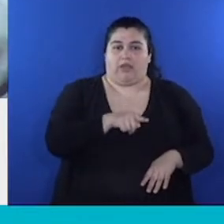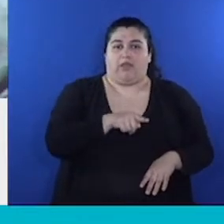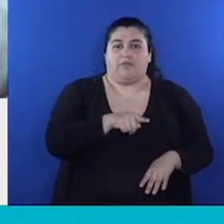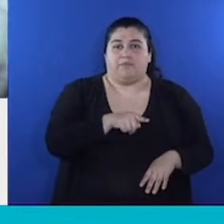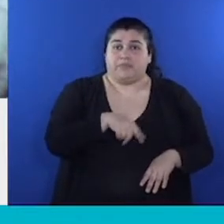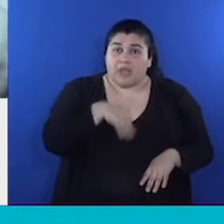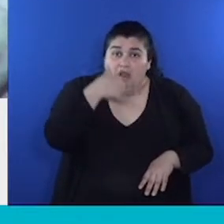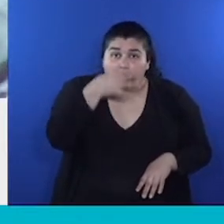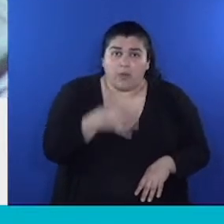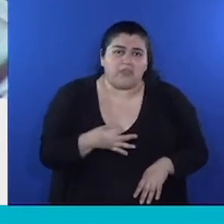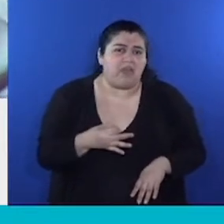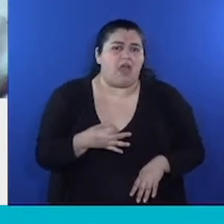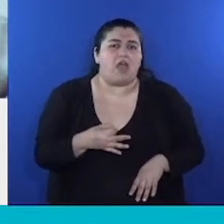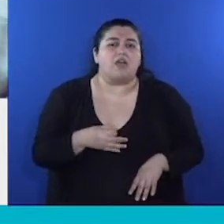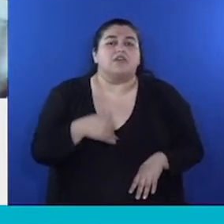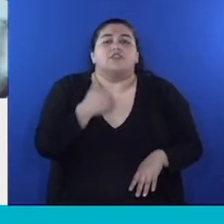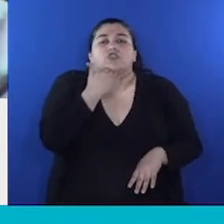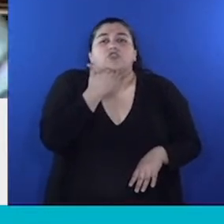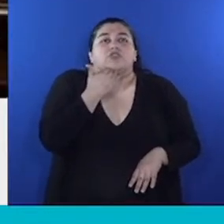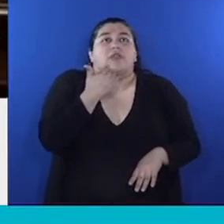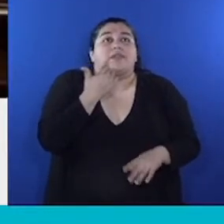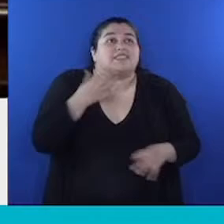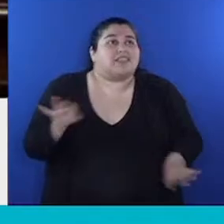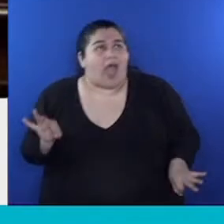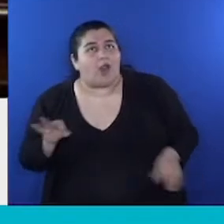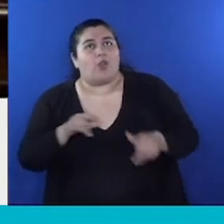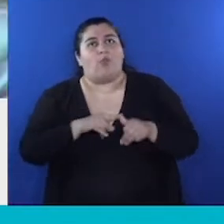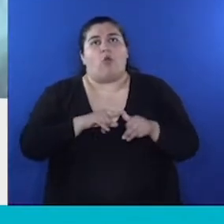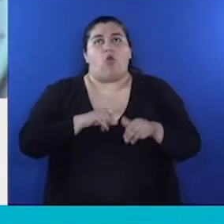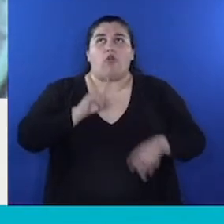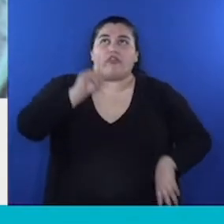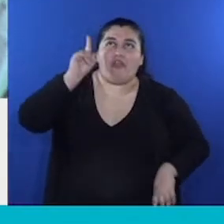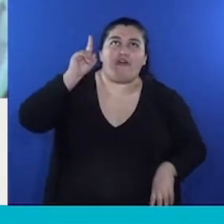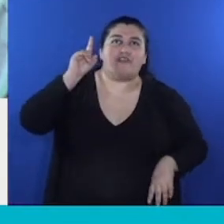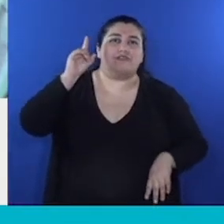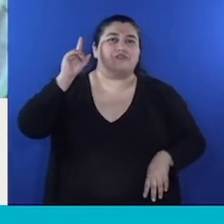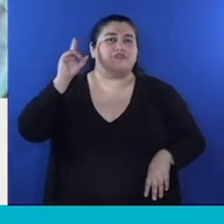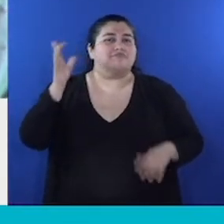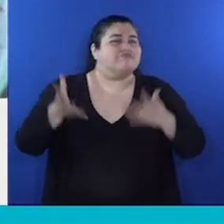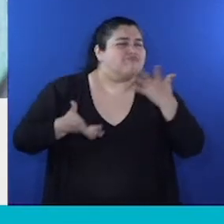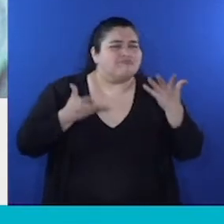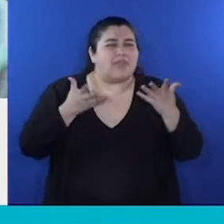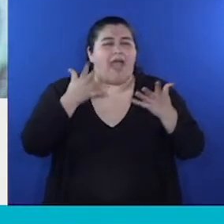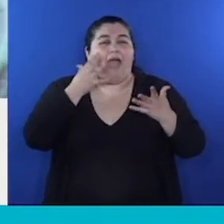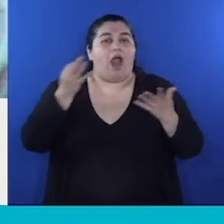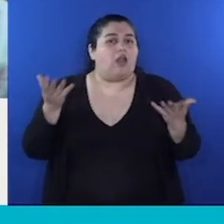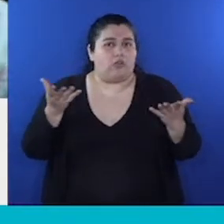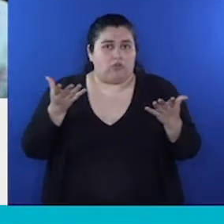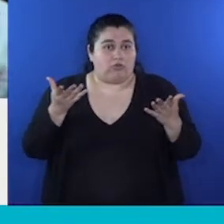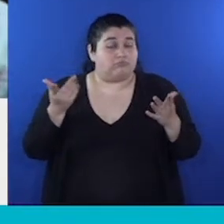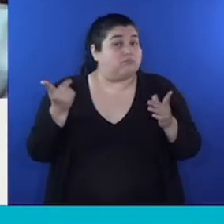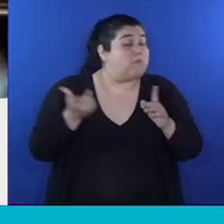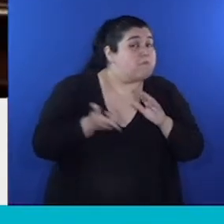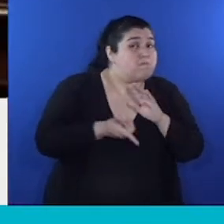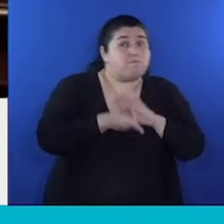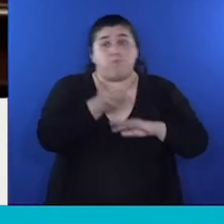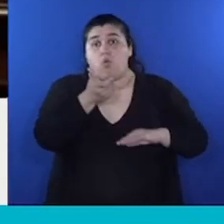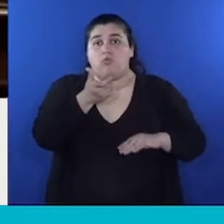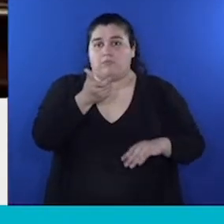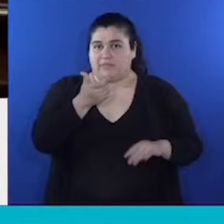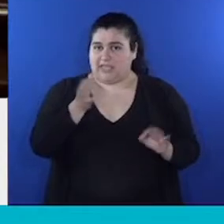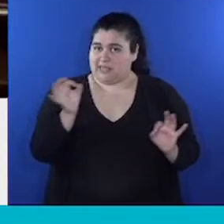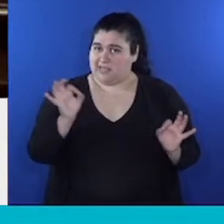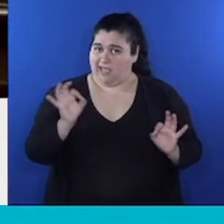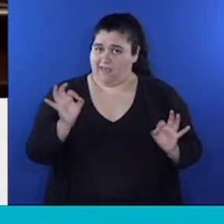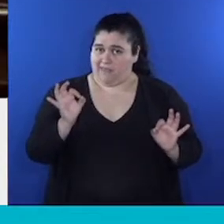La verdad que yo no sé si fue la fortuna, qué fue lo que sucedió, que finalmente no se concretó, pero realmente es